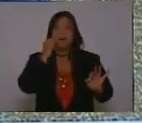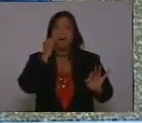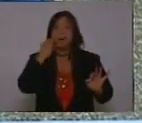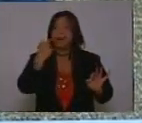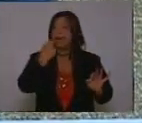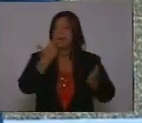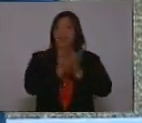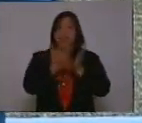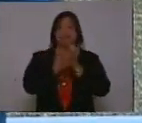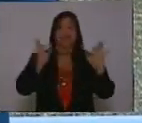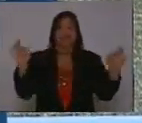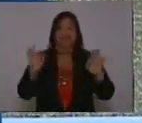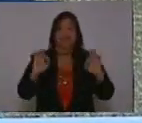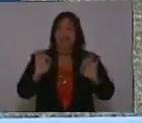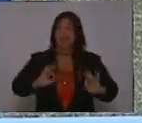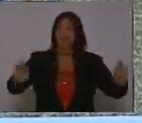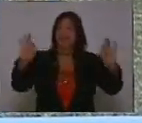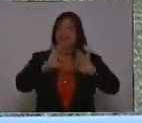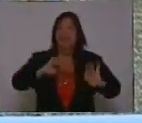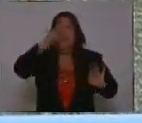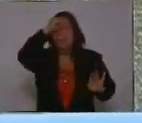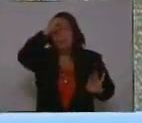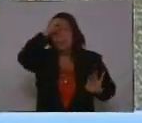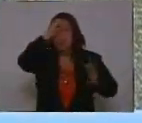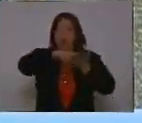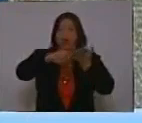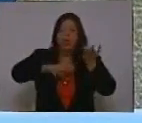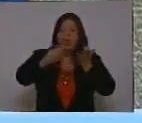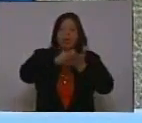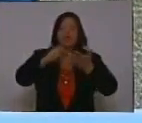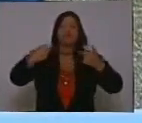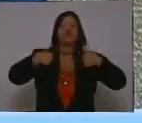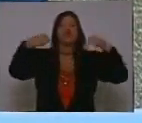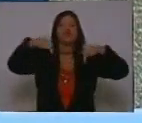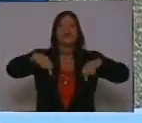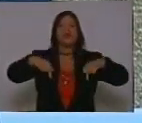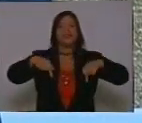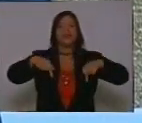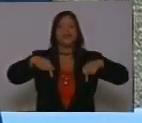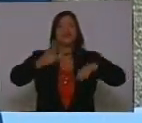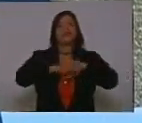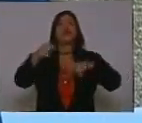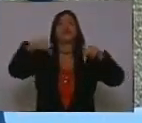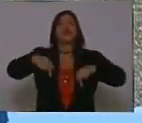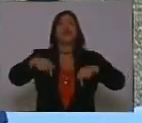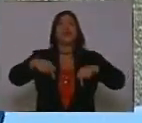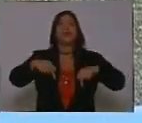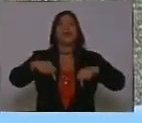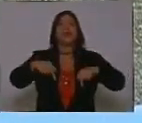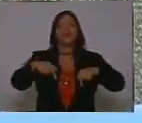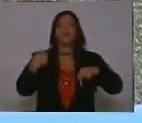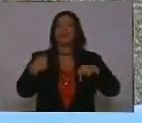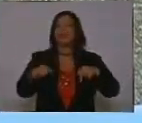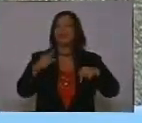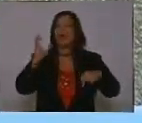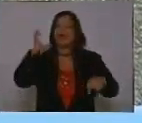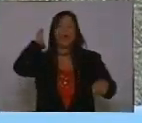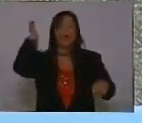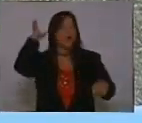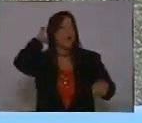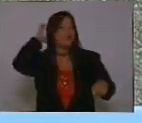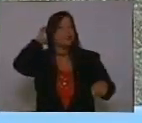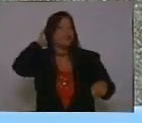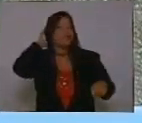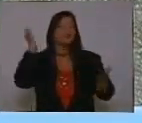Mi papá no tuvo oportunidad de estudiar. Mi papá es analfabeto. Mira donde yo estoy. ¿Por qué? Porque tuve la conciencia